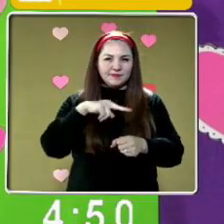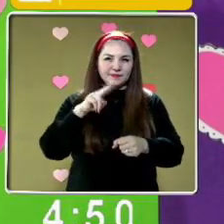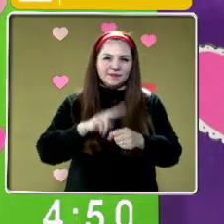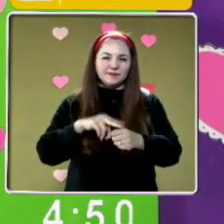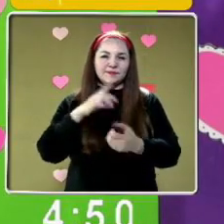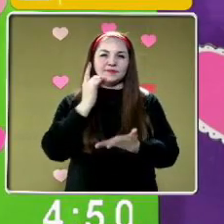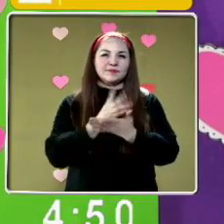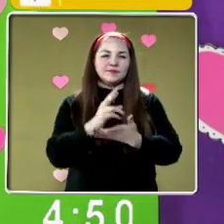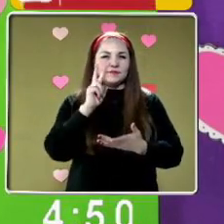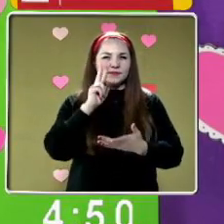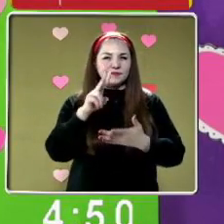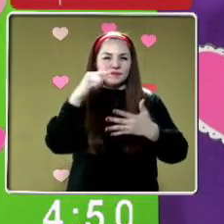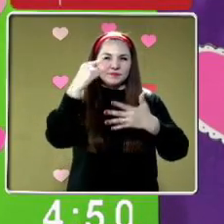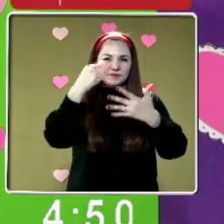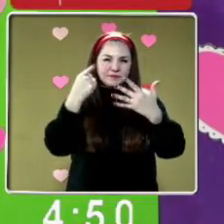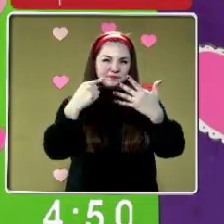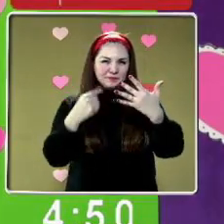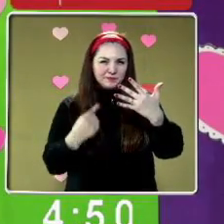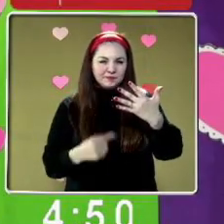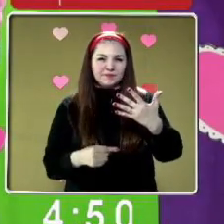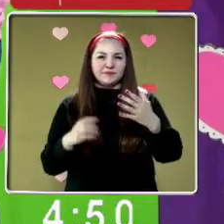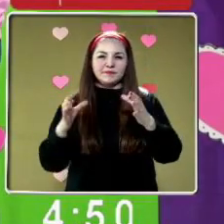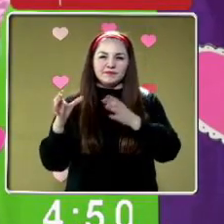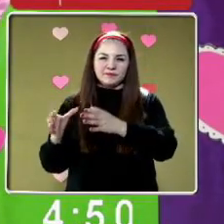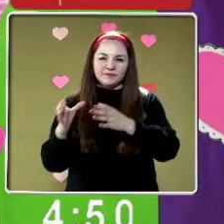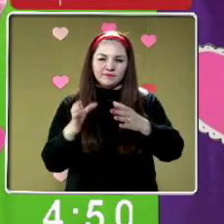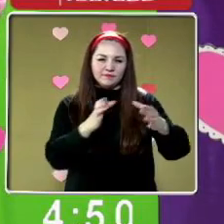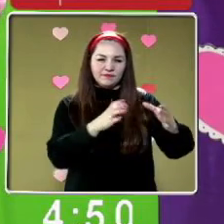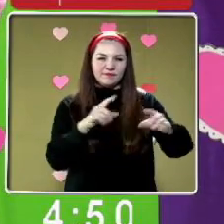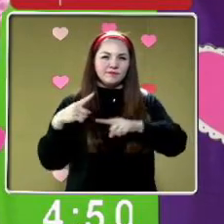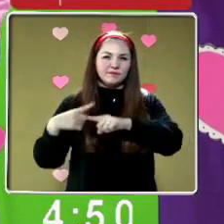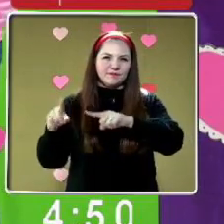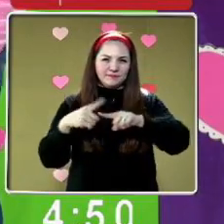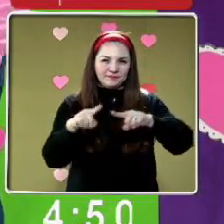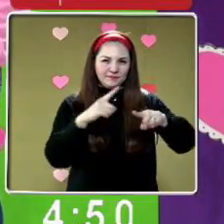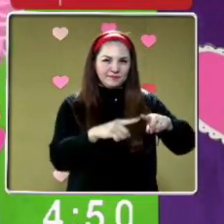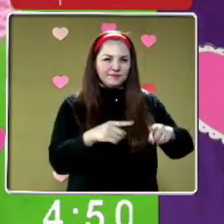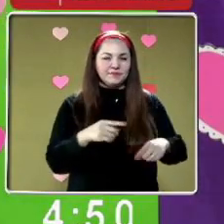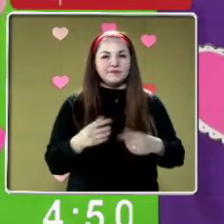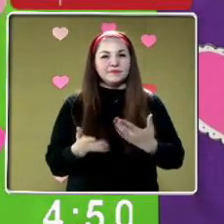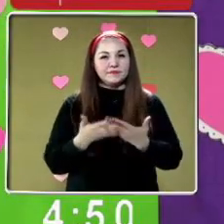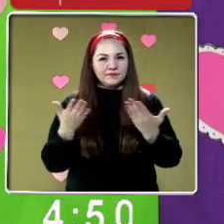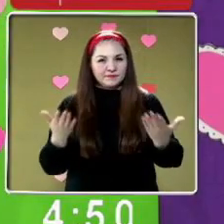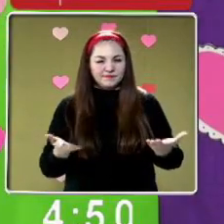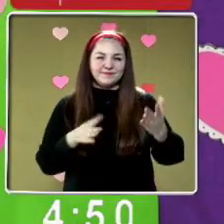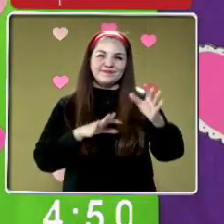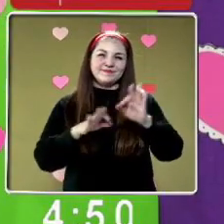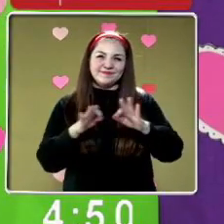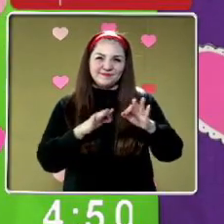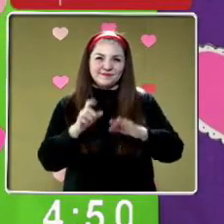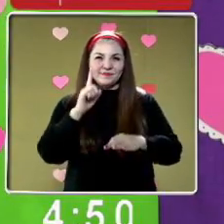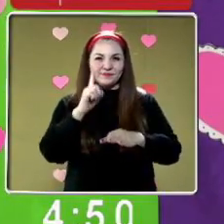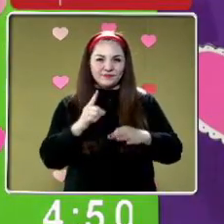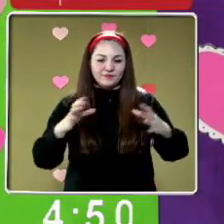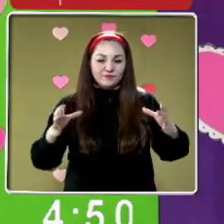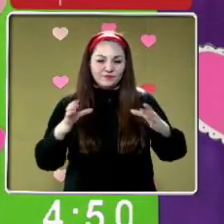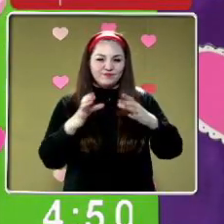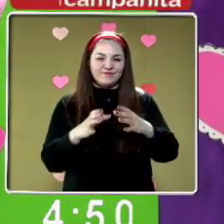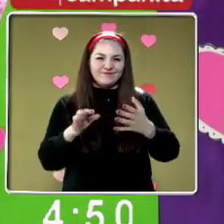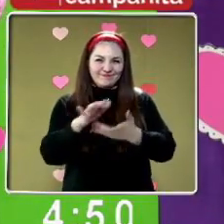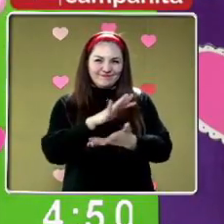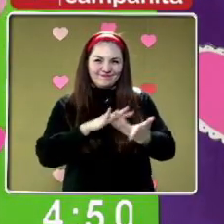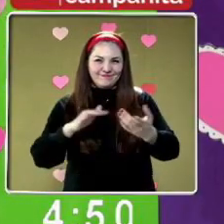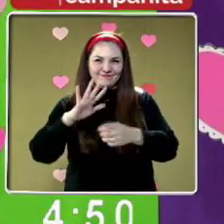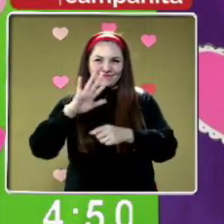ver algunas características de los ecosistemas. Entonces, trabajamos, maestra, que era un ecosistema y a su